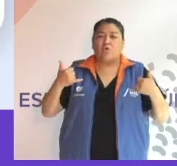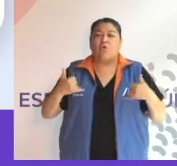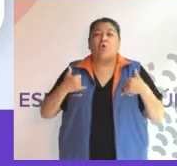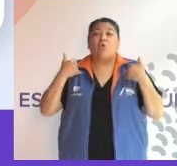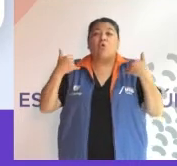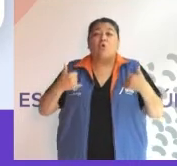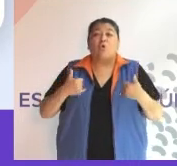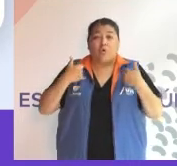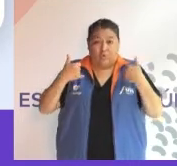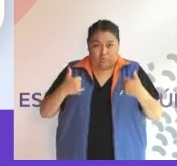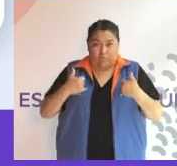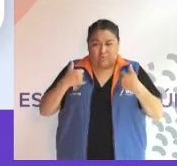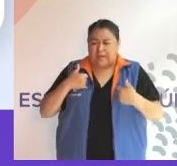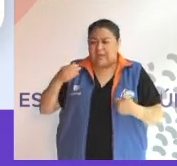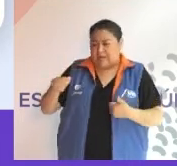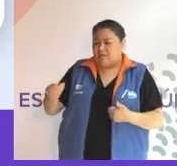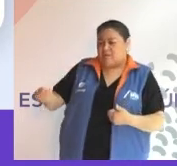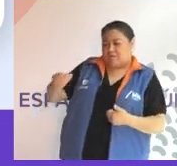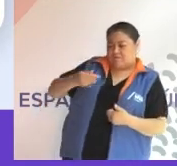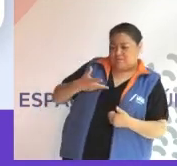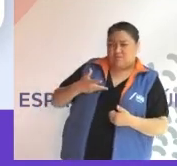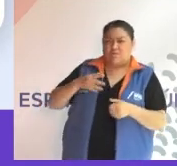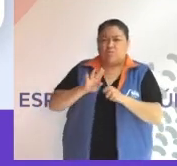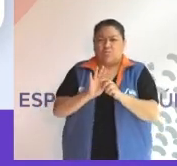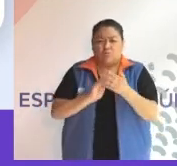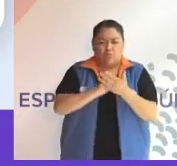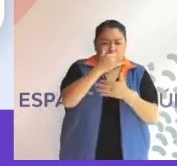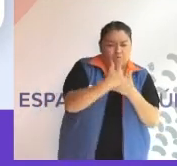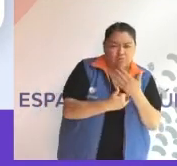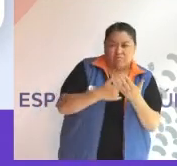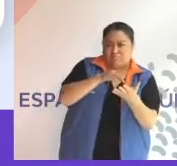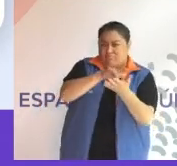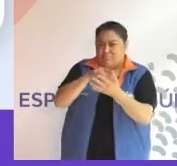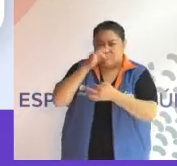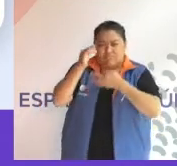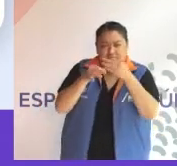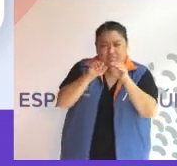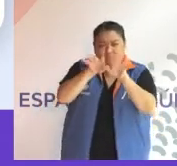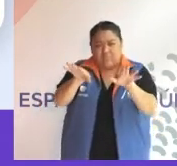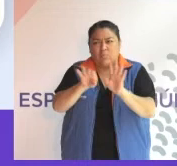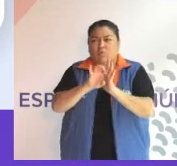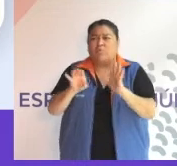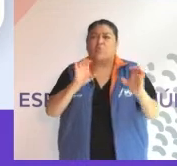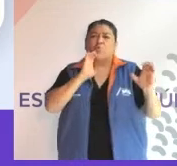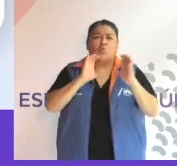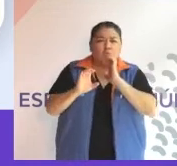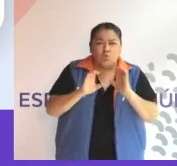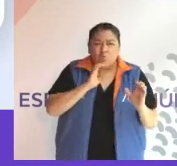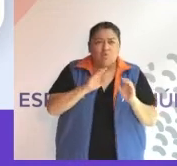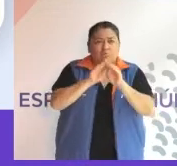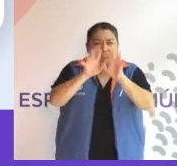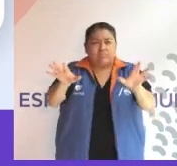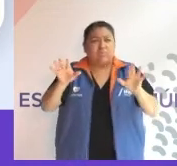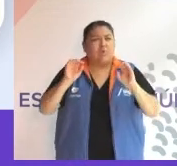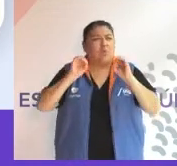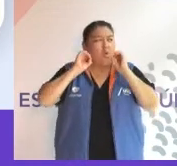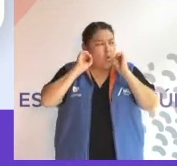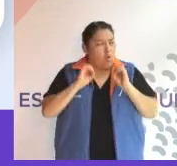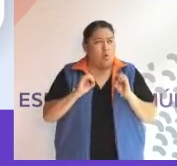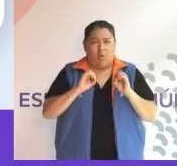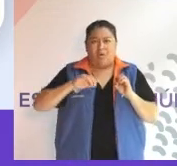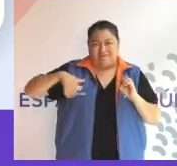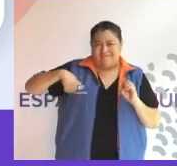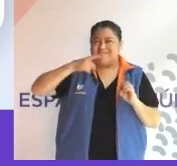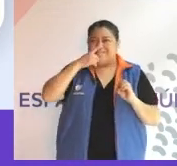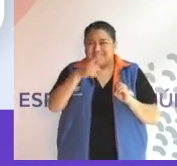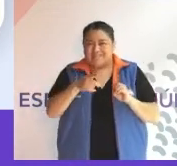deciden en gran medida algunas estrategias, por ejemplo, de comunicación, de lo que les comentaba de estos journeys,